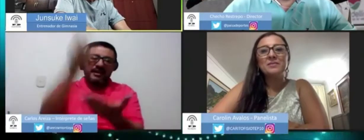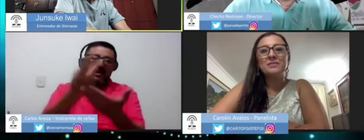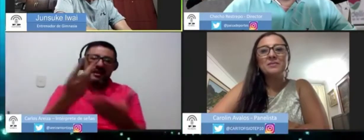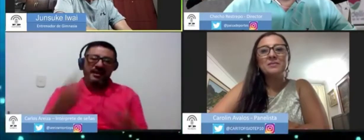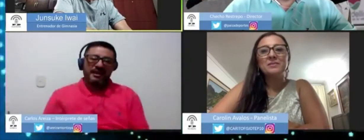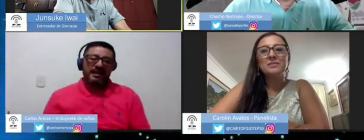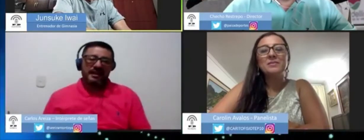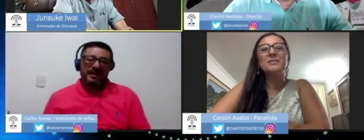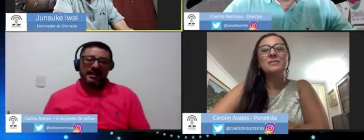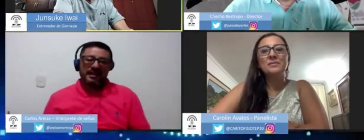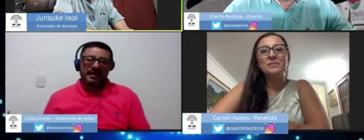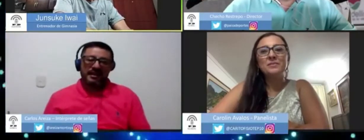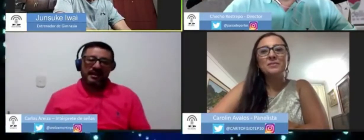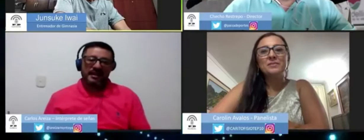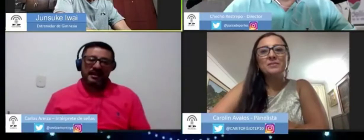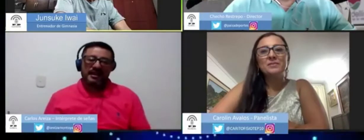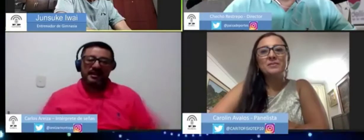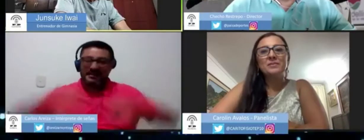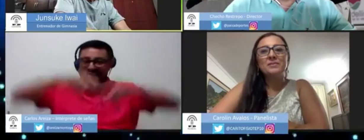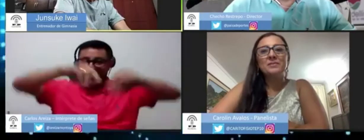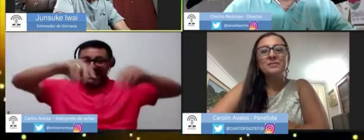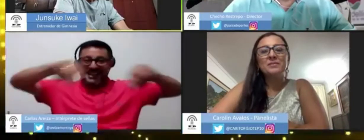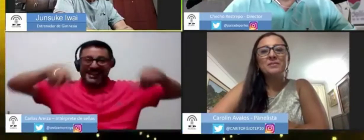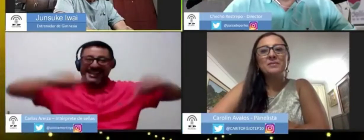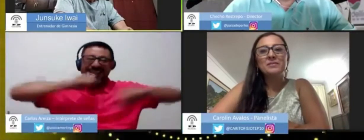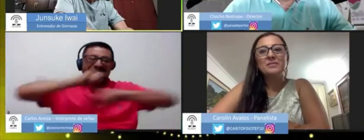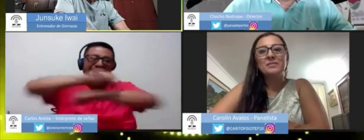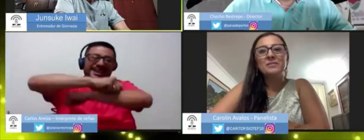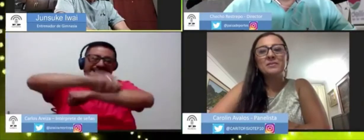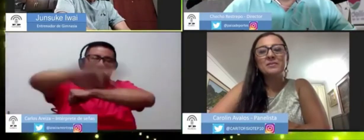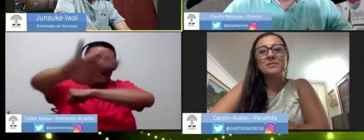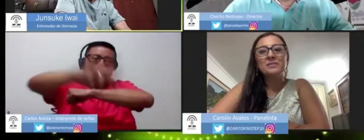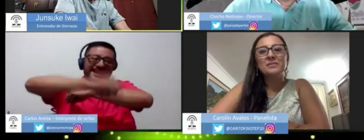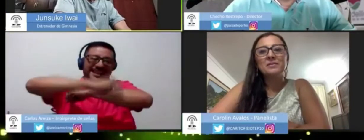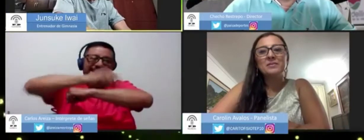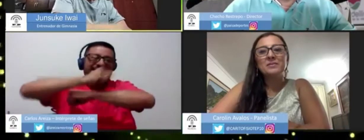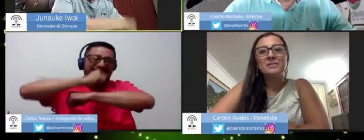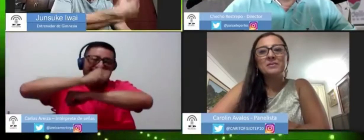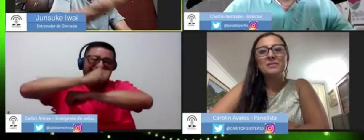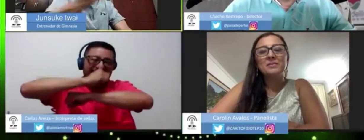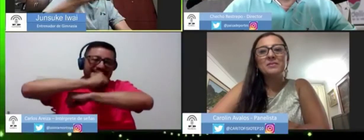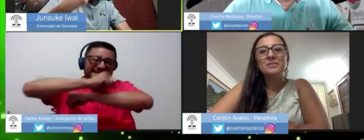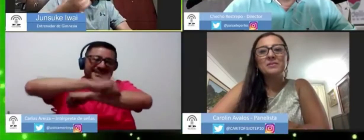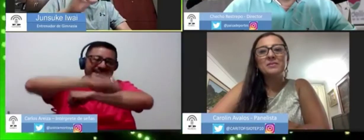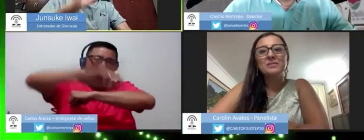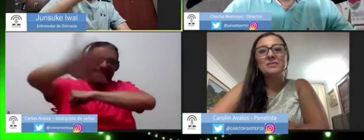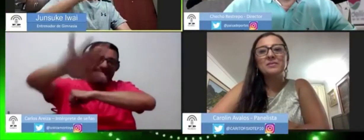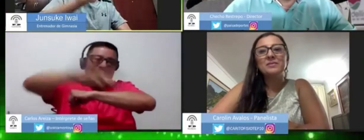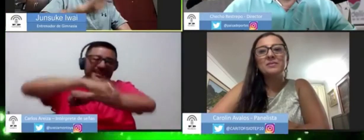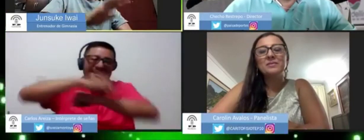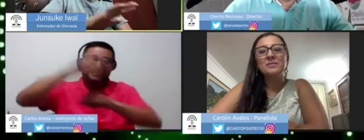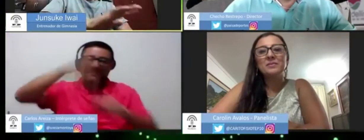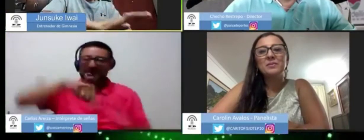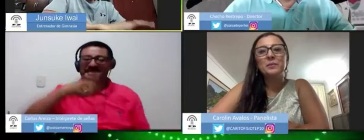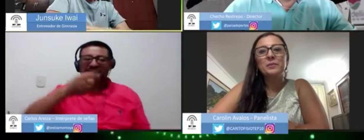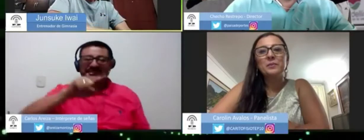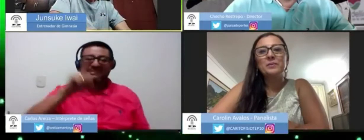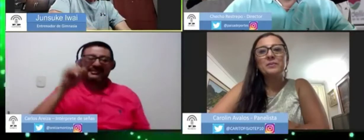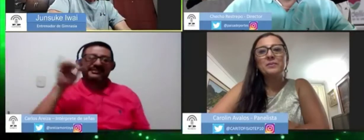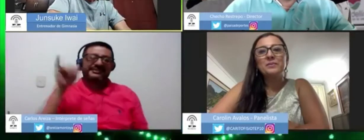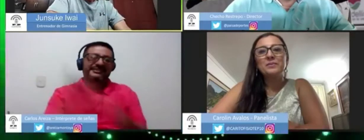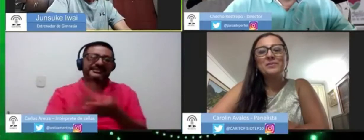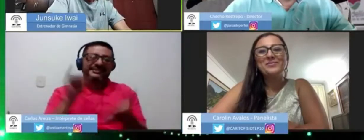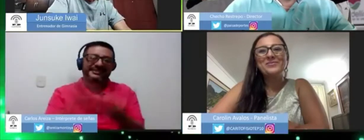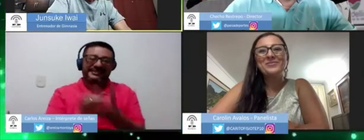sobre arena. ¿Sí? Así empezamos el gimnasio, pero lógicamente acá también pasó casi